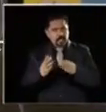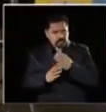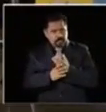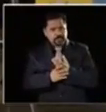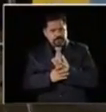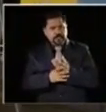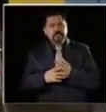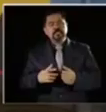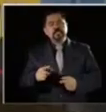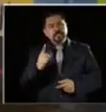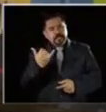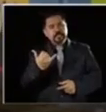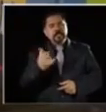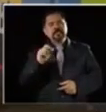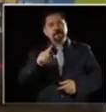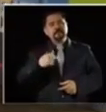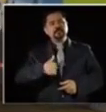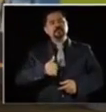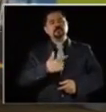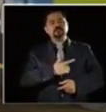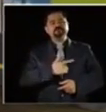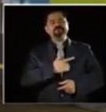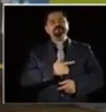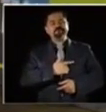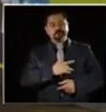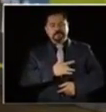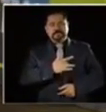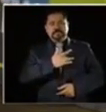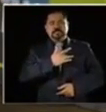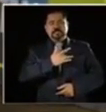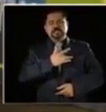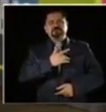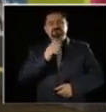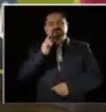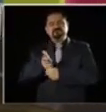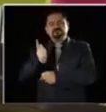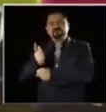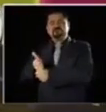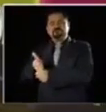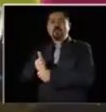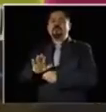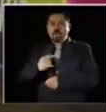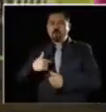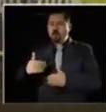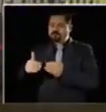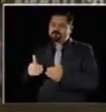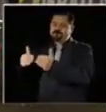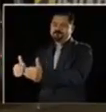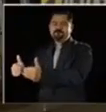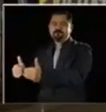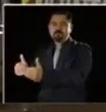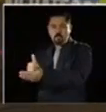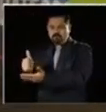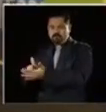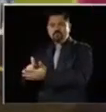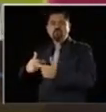la sensibilidad porque estamos en el otro lado. Ahorita nosotros, como candidatura independiente, estamos aquí como ciudadanos y